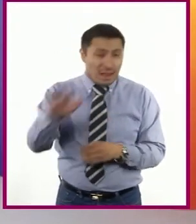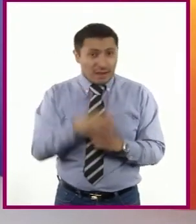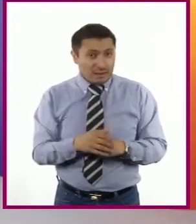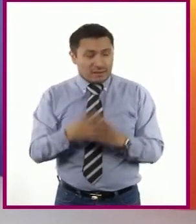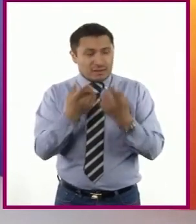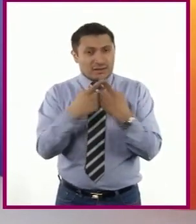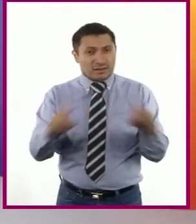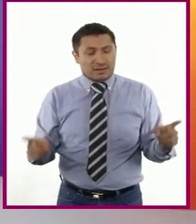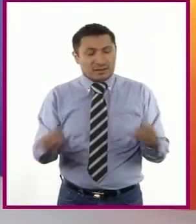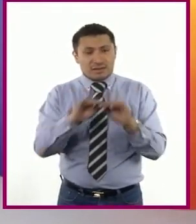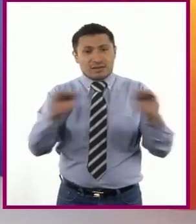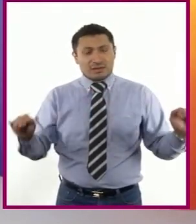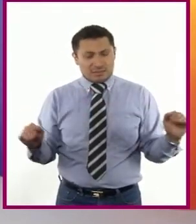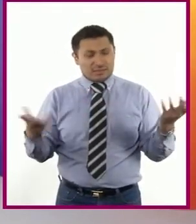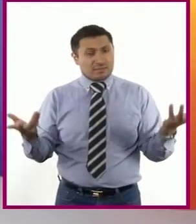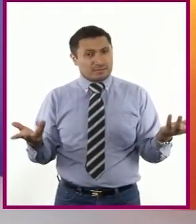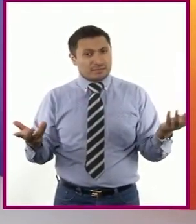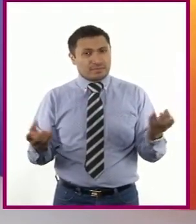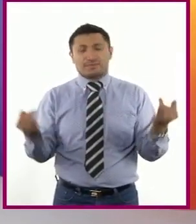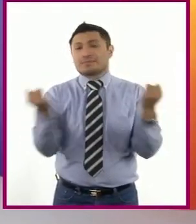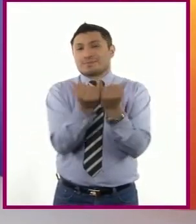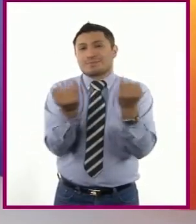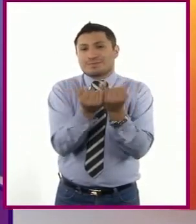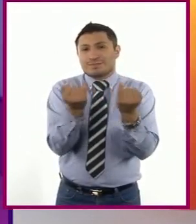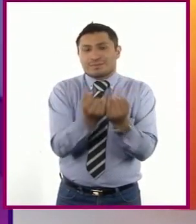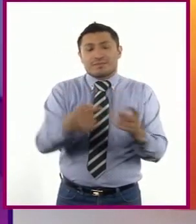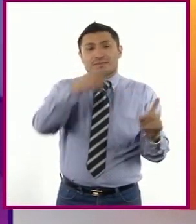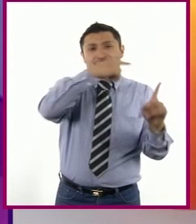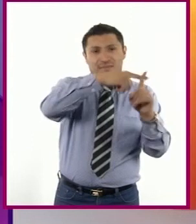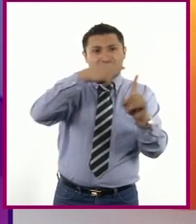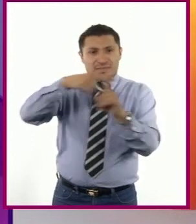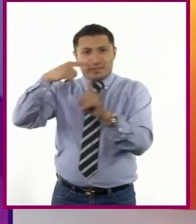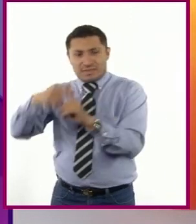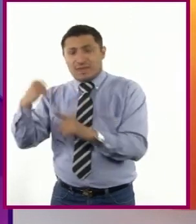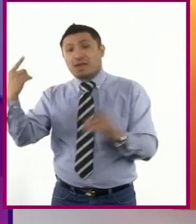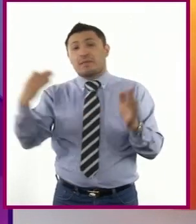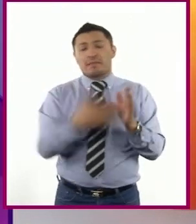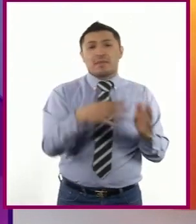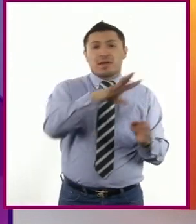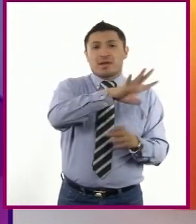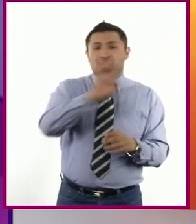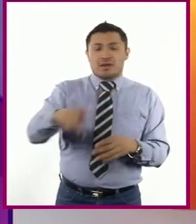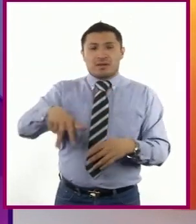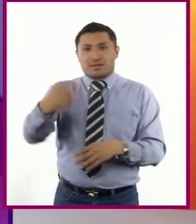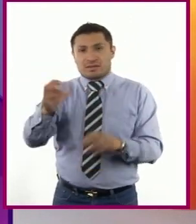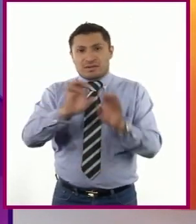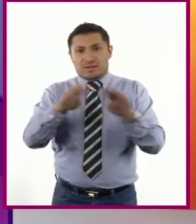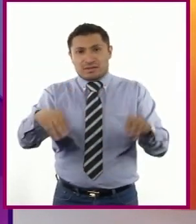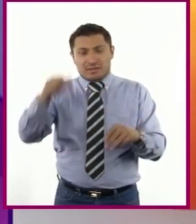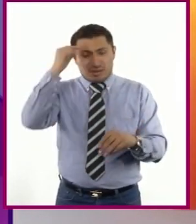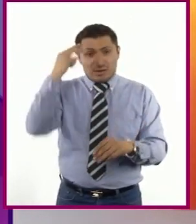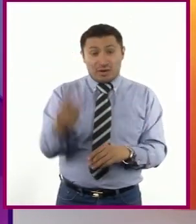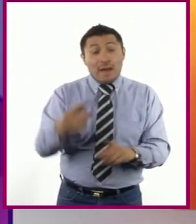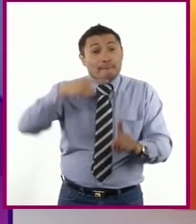desarrollo plano es, entonces, igual a la suma de 1.413 centímetros cuadrados